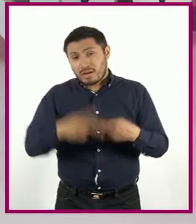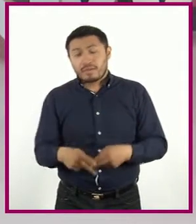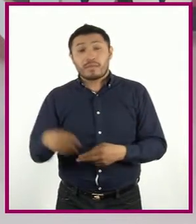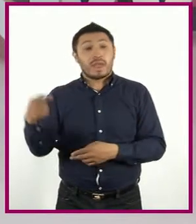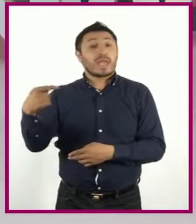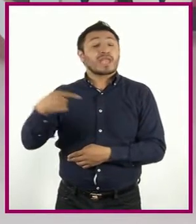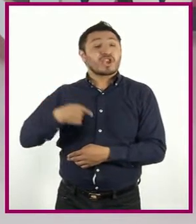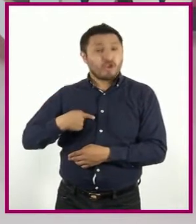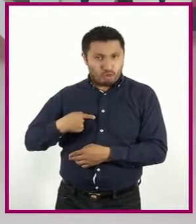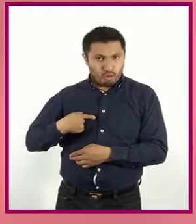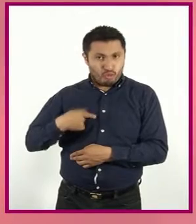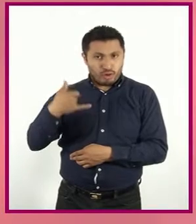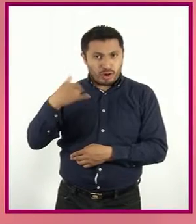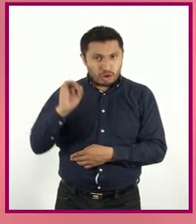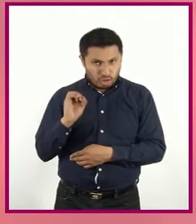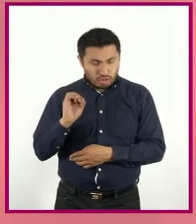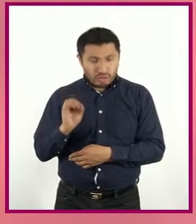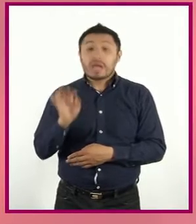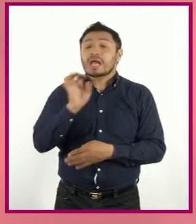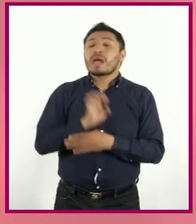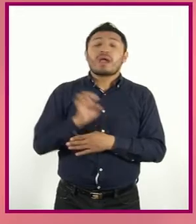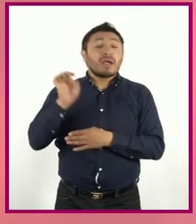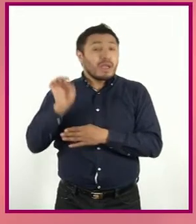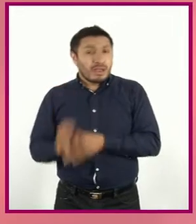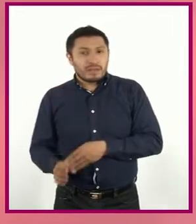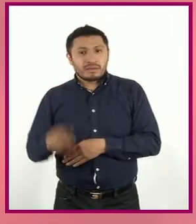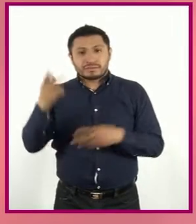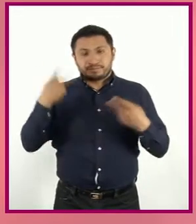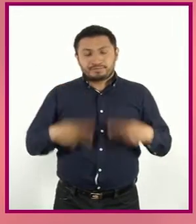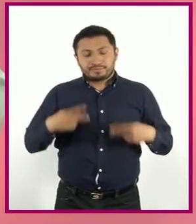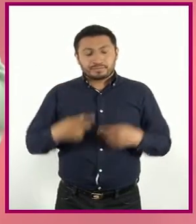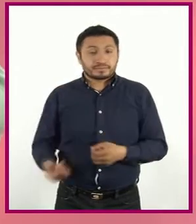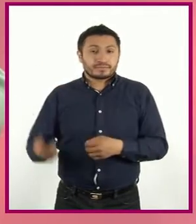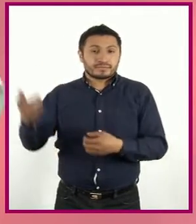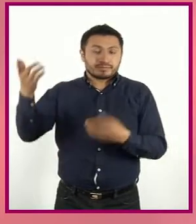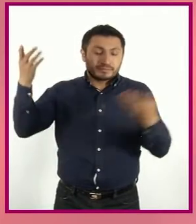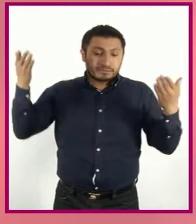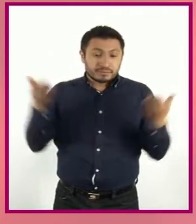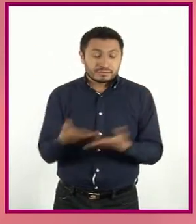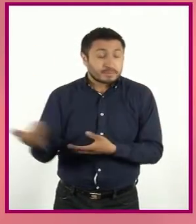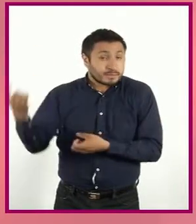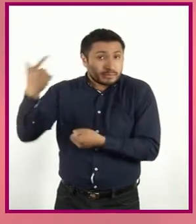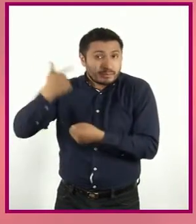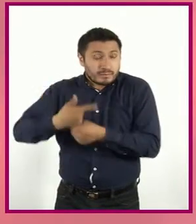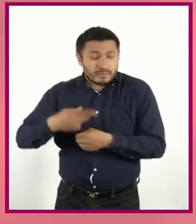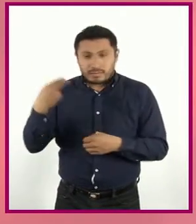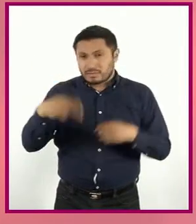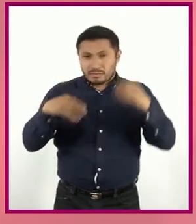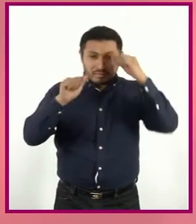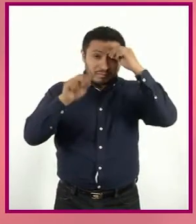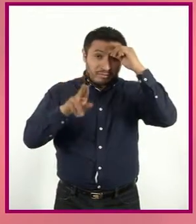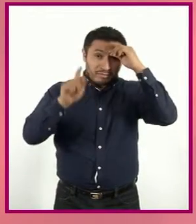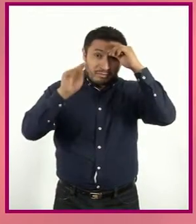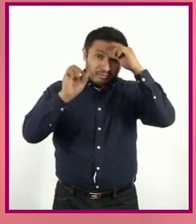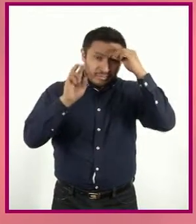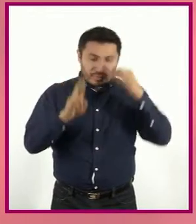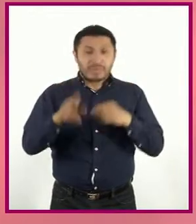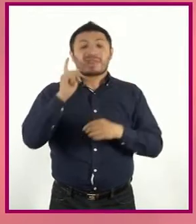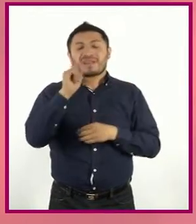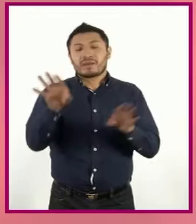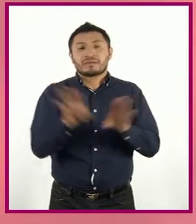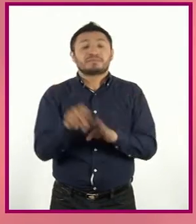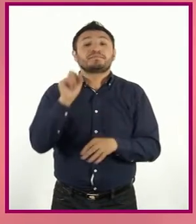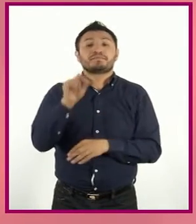yo. Entonces, cuando este sujeto se identifica a sí mismo con el nombre del autor, nos enteramos de que son